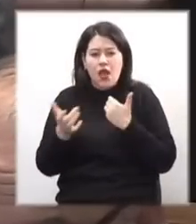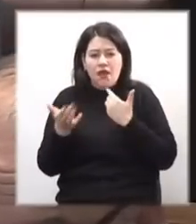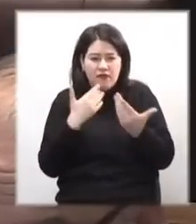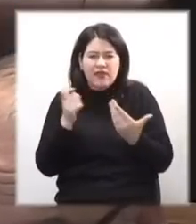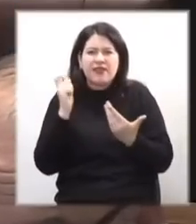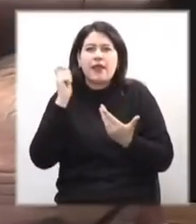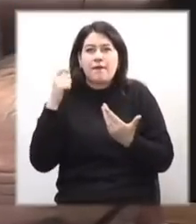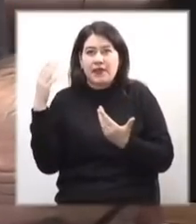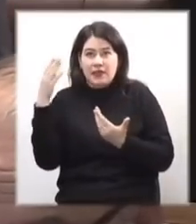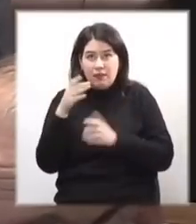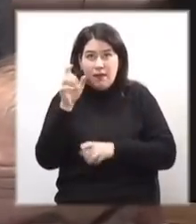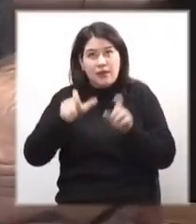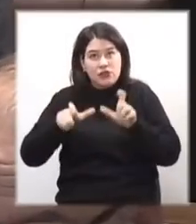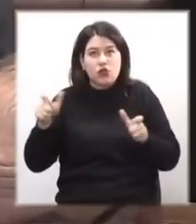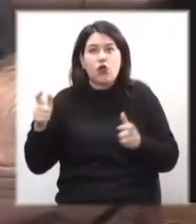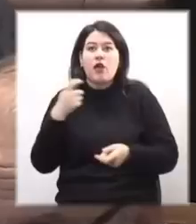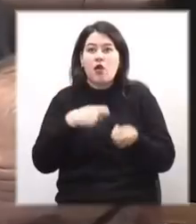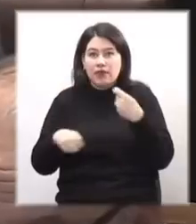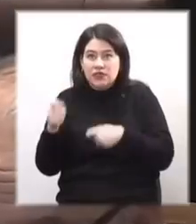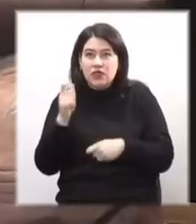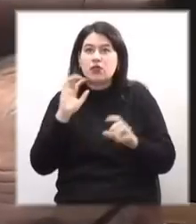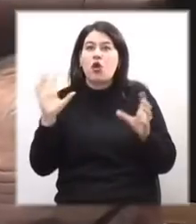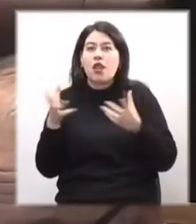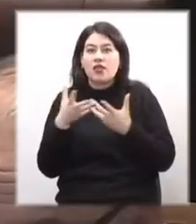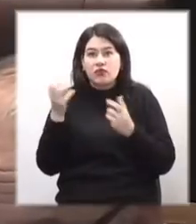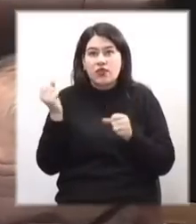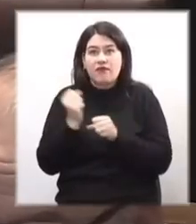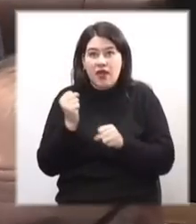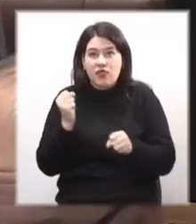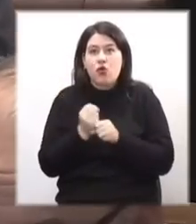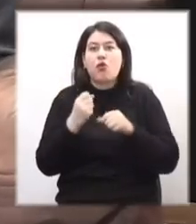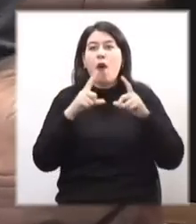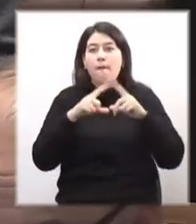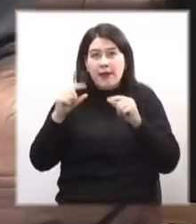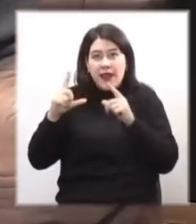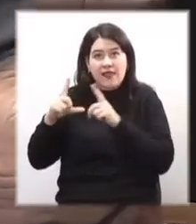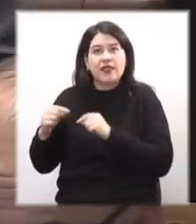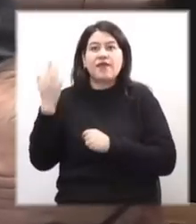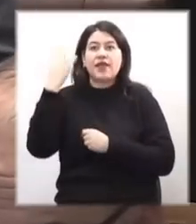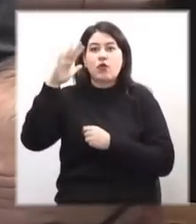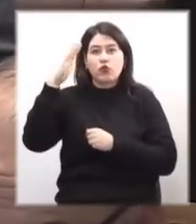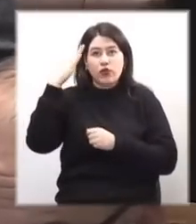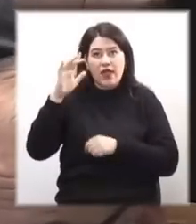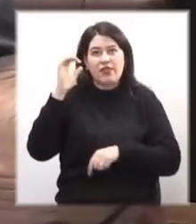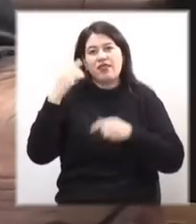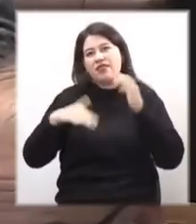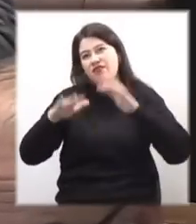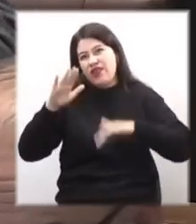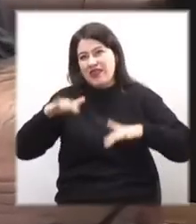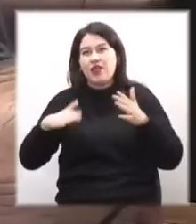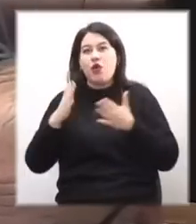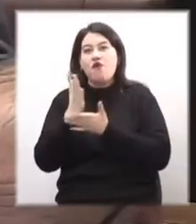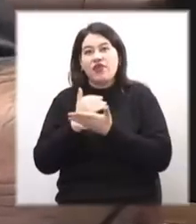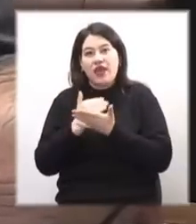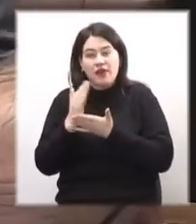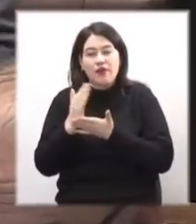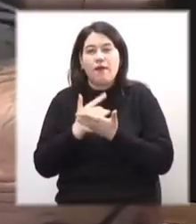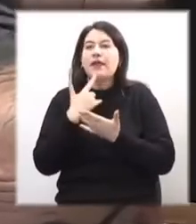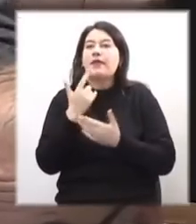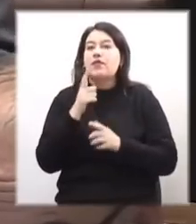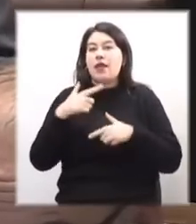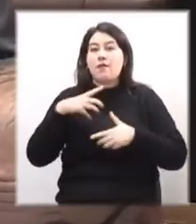reuniones participan ciudadanos, comerciantes, colectivos de trabajadores, cooperativas y autoridades de distinto nivel de gobierno.